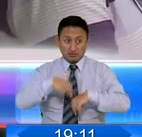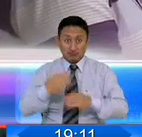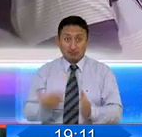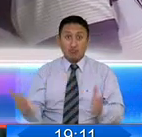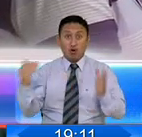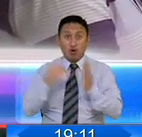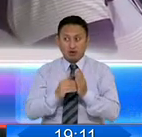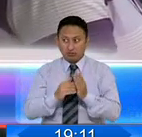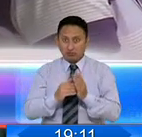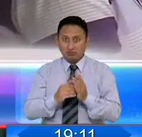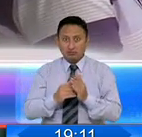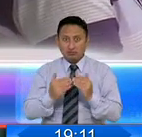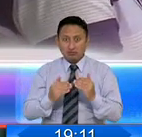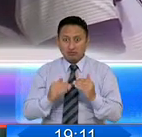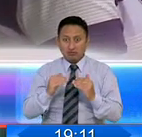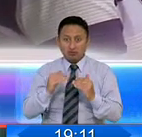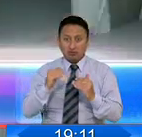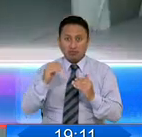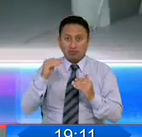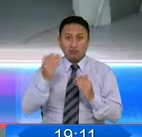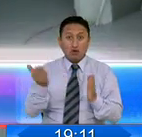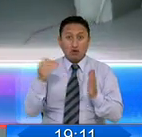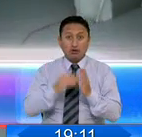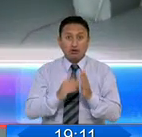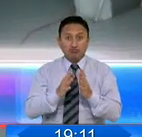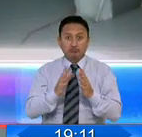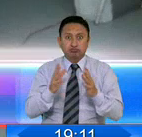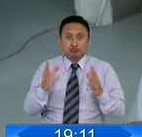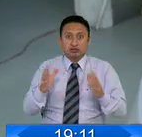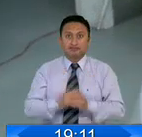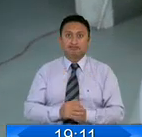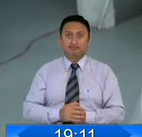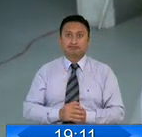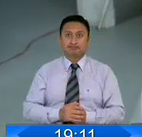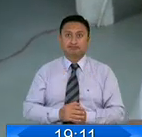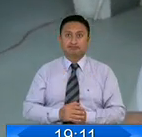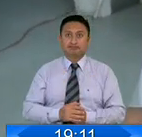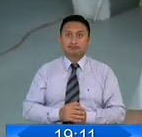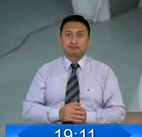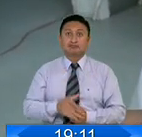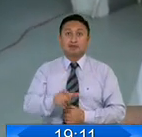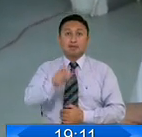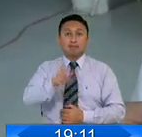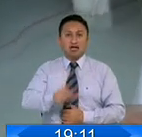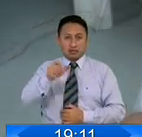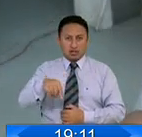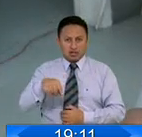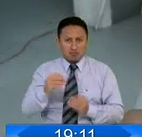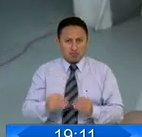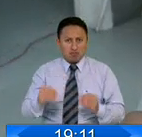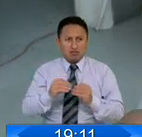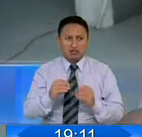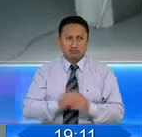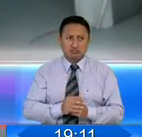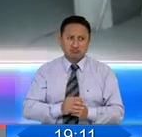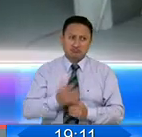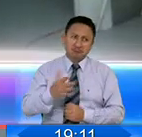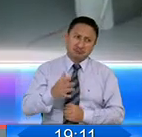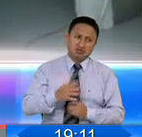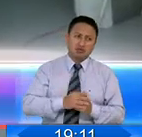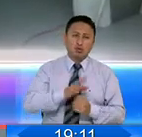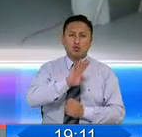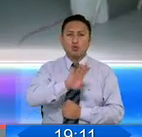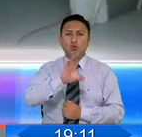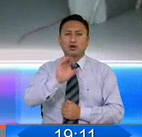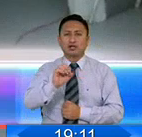poco se va alcanzando ese número. Hemos tenido un aumento de la demanda de pacientes, 40 más o menos